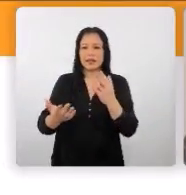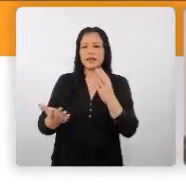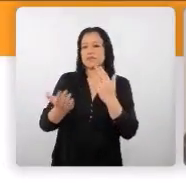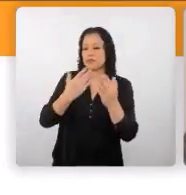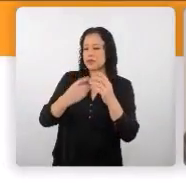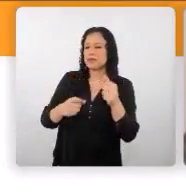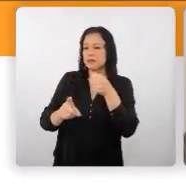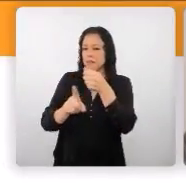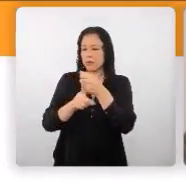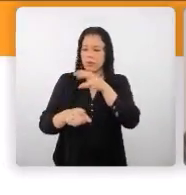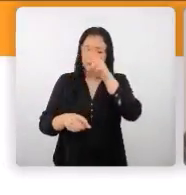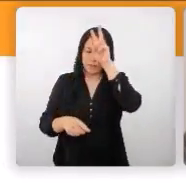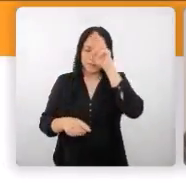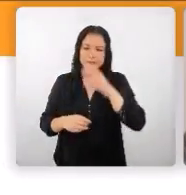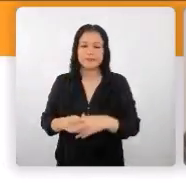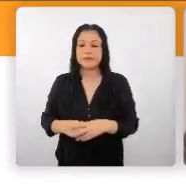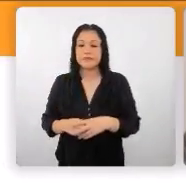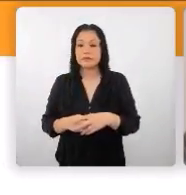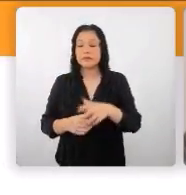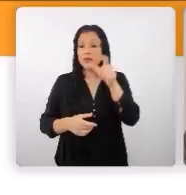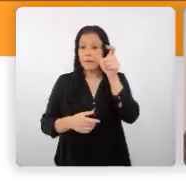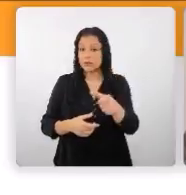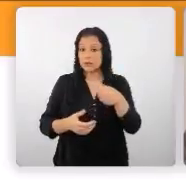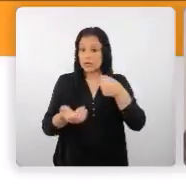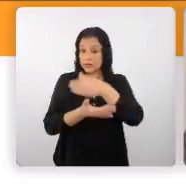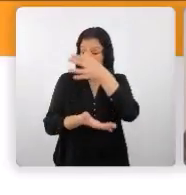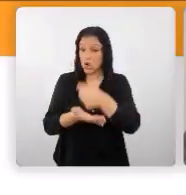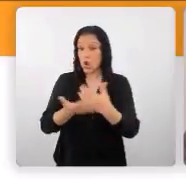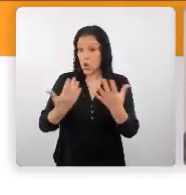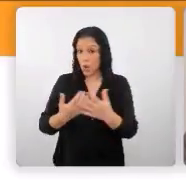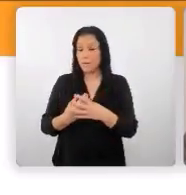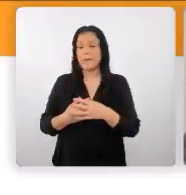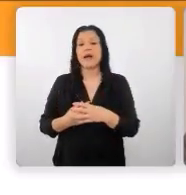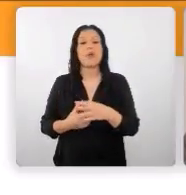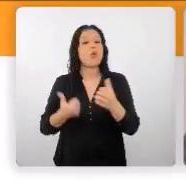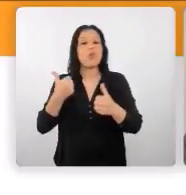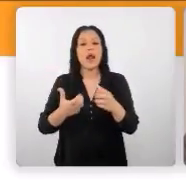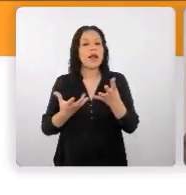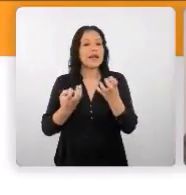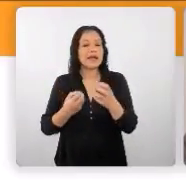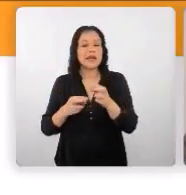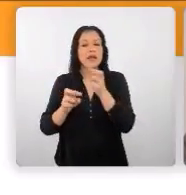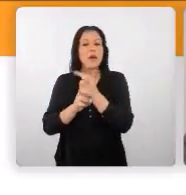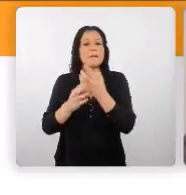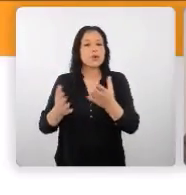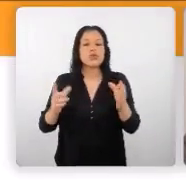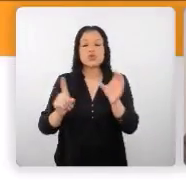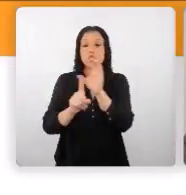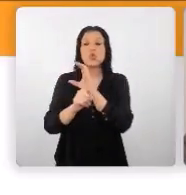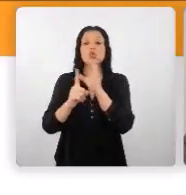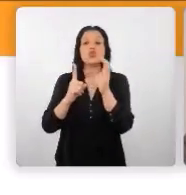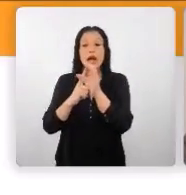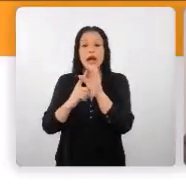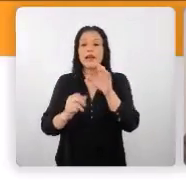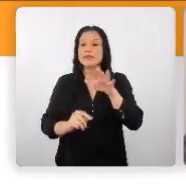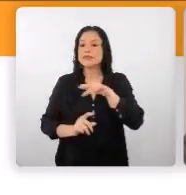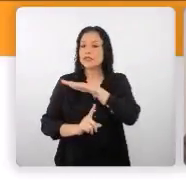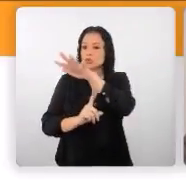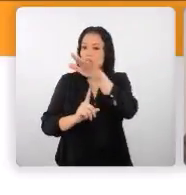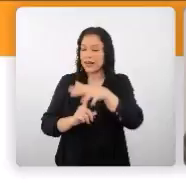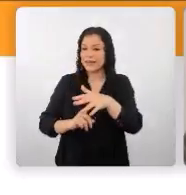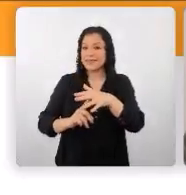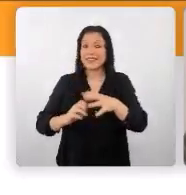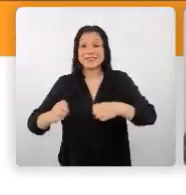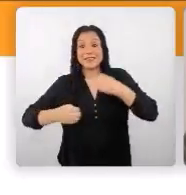¿no? Los compradores alemanes lo que suelen buscar son productos culturales, de naturaleza y